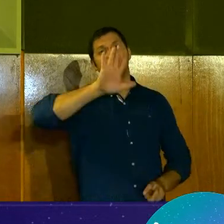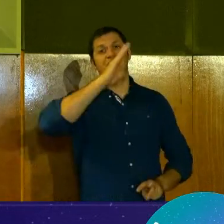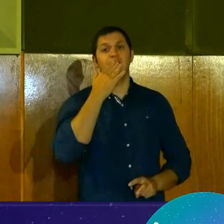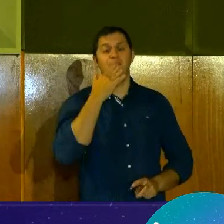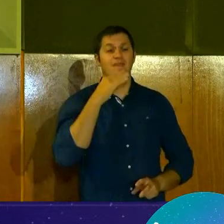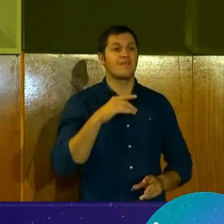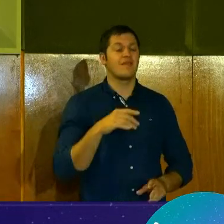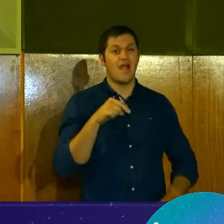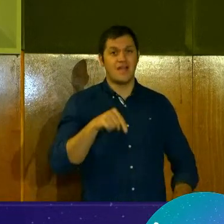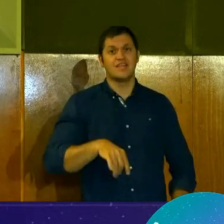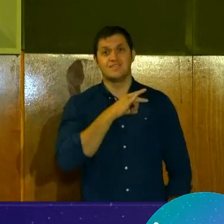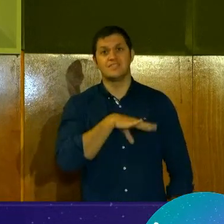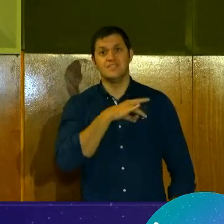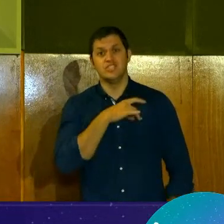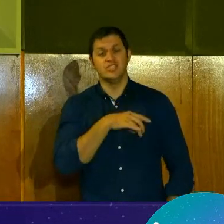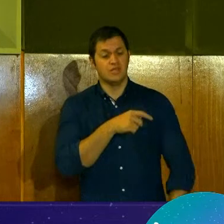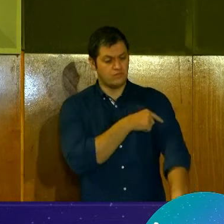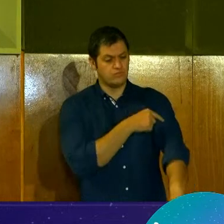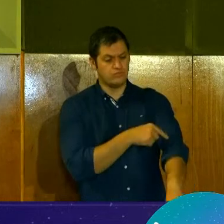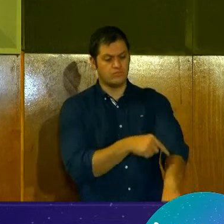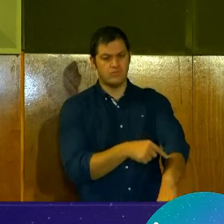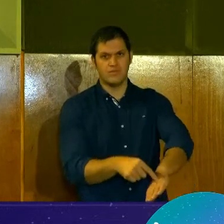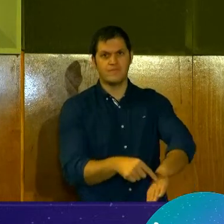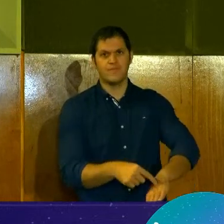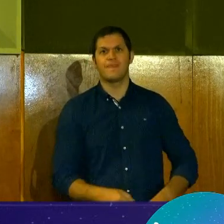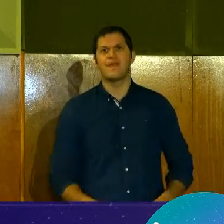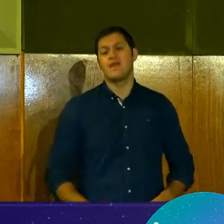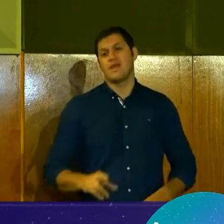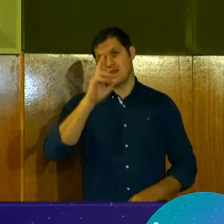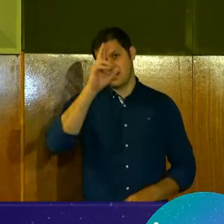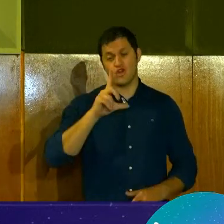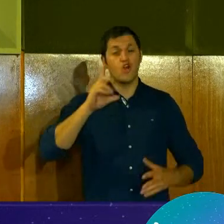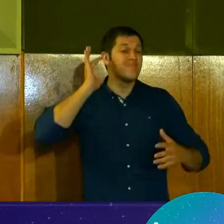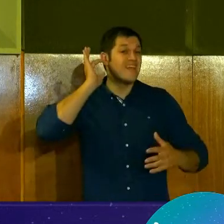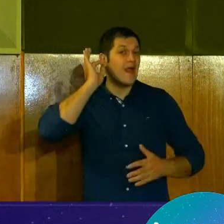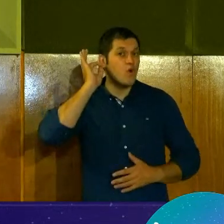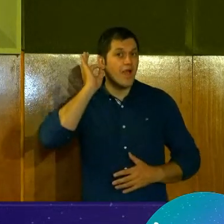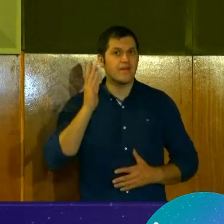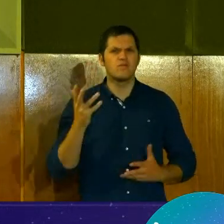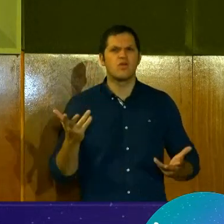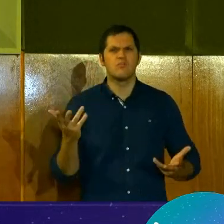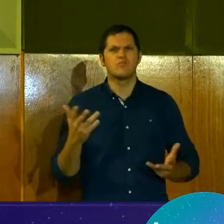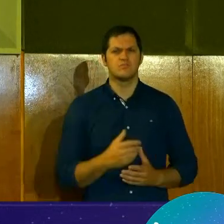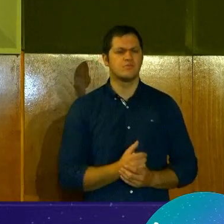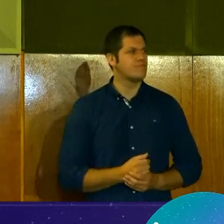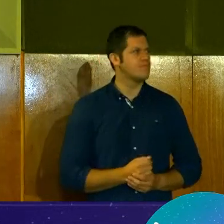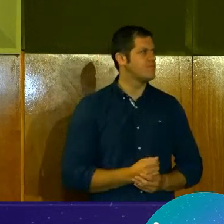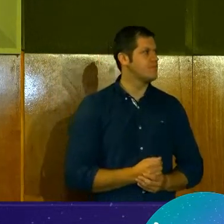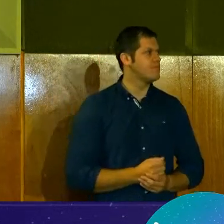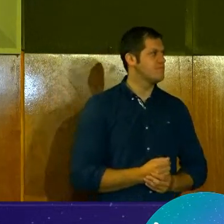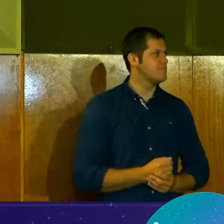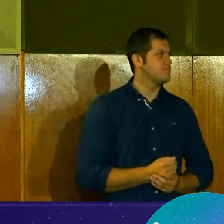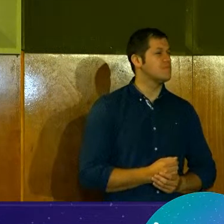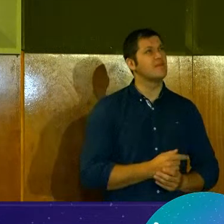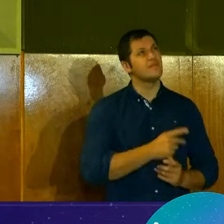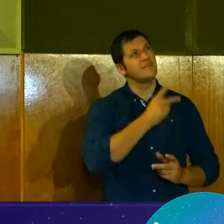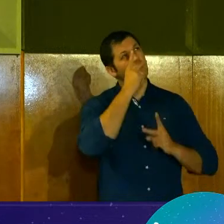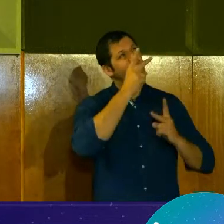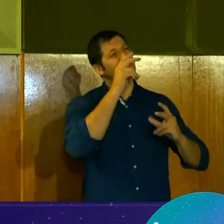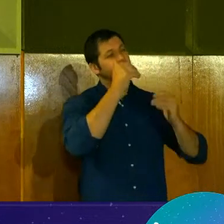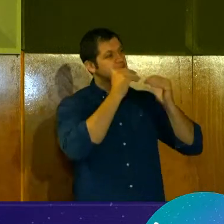tanto en los primeros pueblos en europa y esa exploración astronómica y